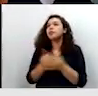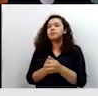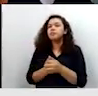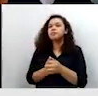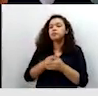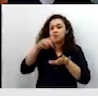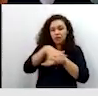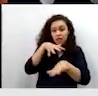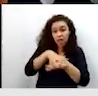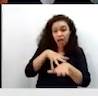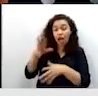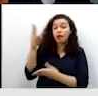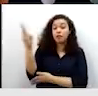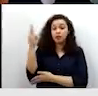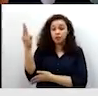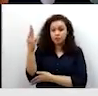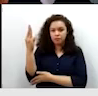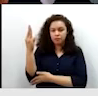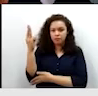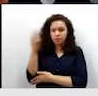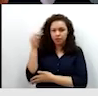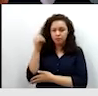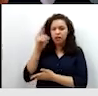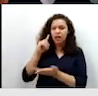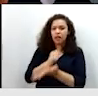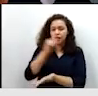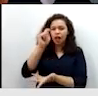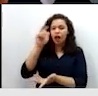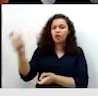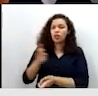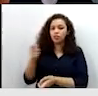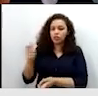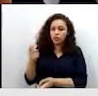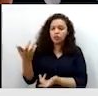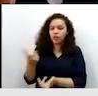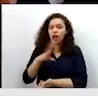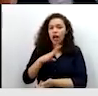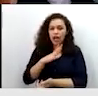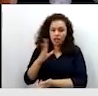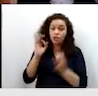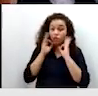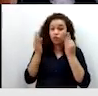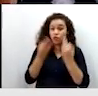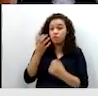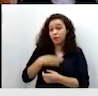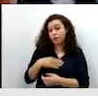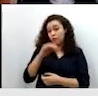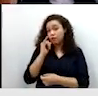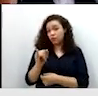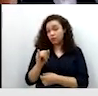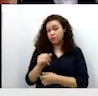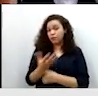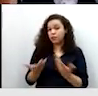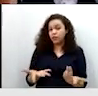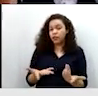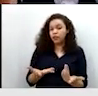Tlalpan, Milpalta, Tláhuac, Xochimilco, que llegan a tener este tipo de sanitario, y pues a lo mejor los más